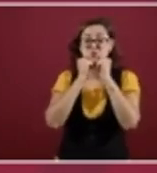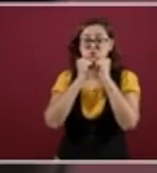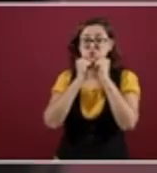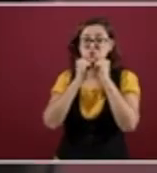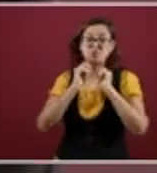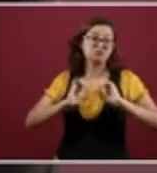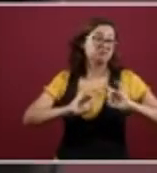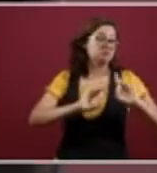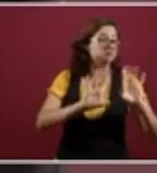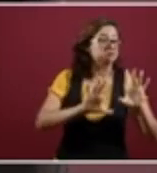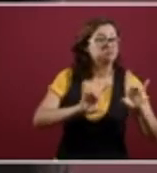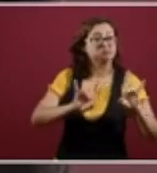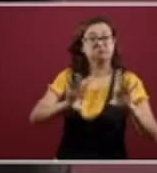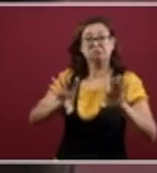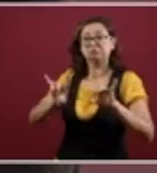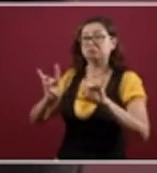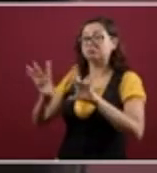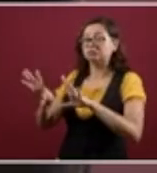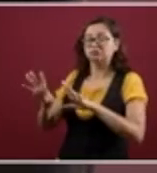o relampaguee,